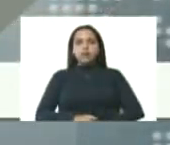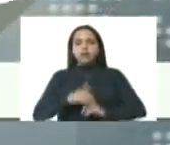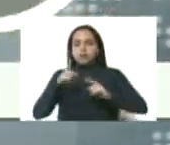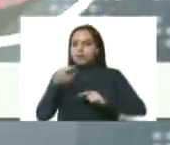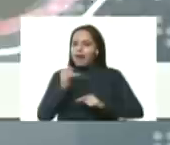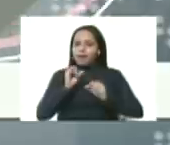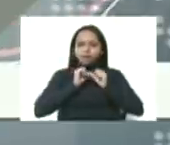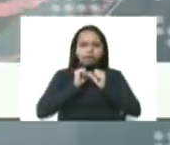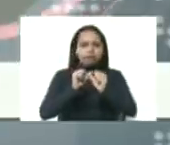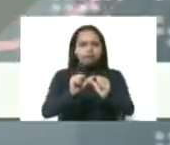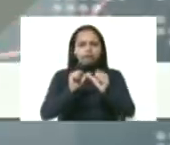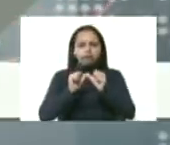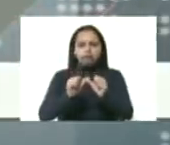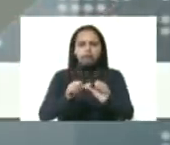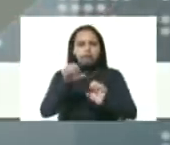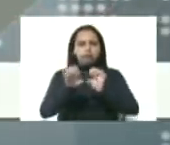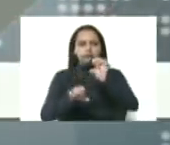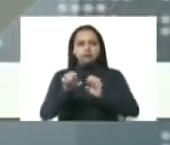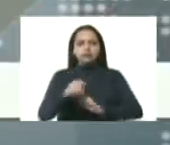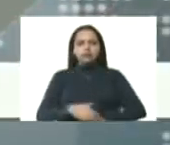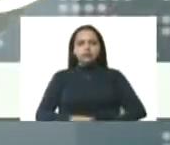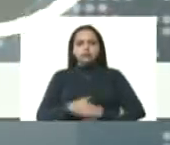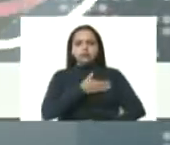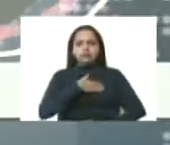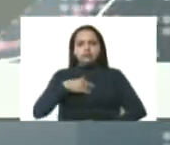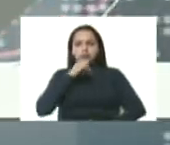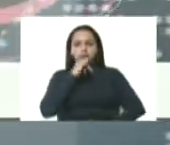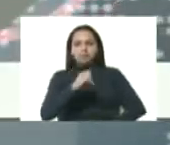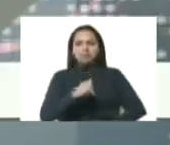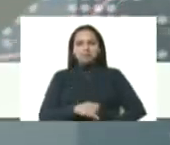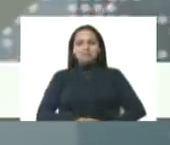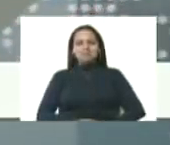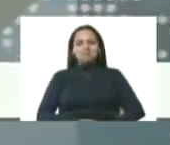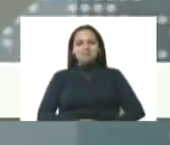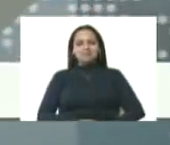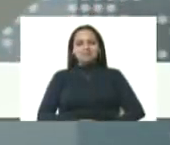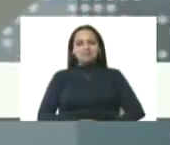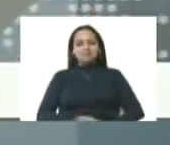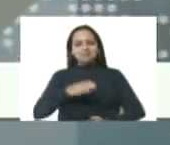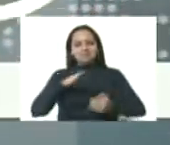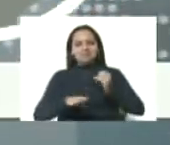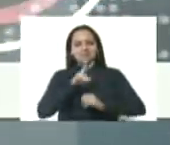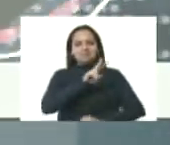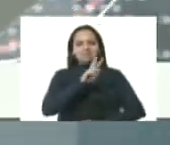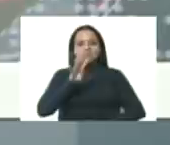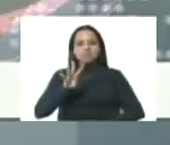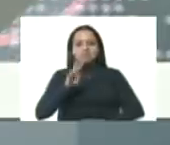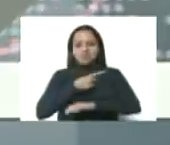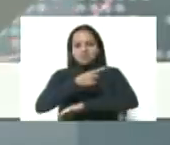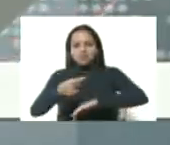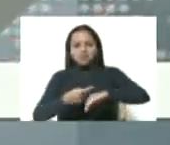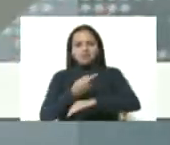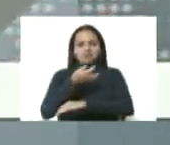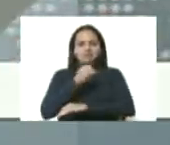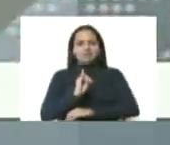permanente. Queríamos informar que en las últimas 24 horas se han